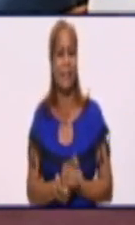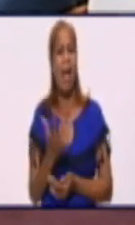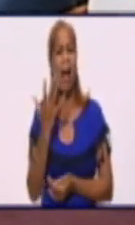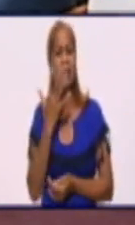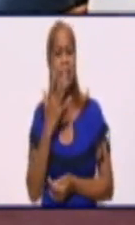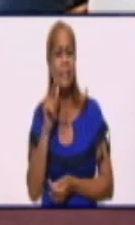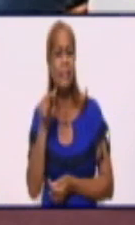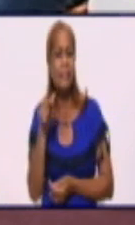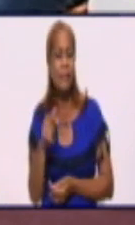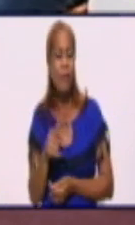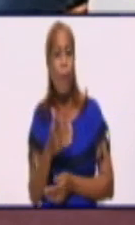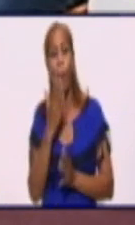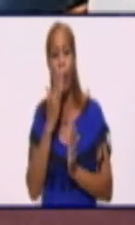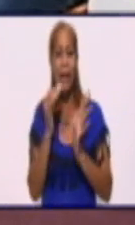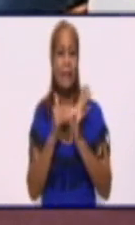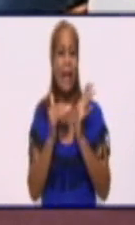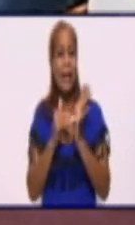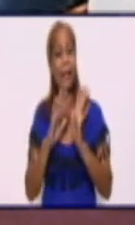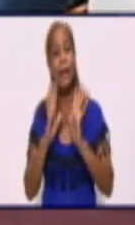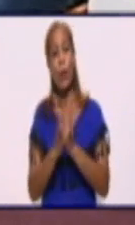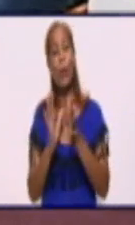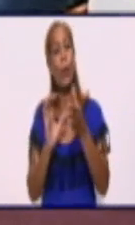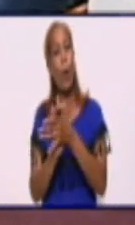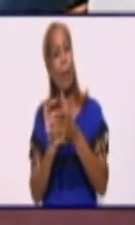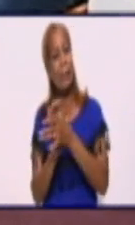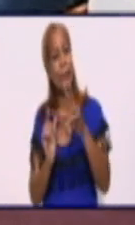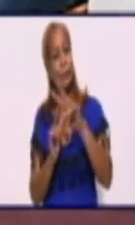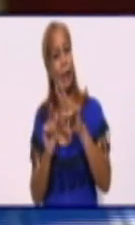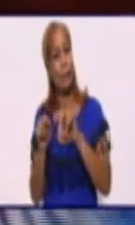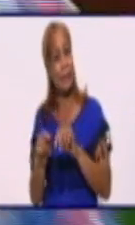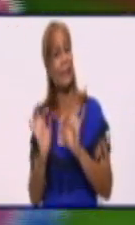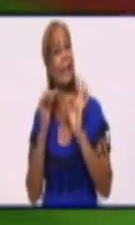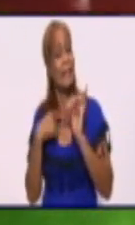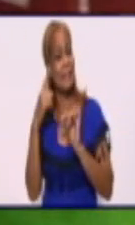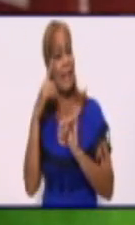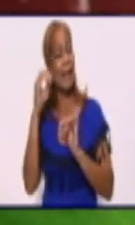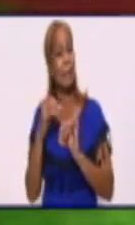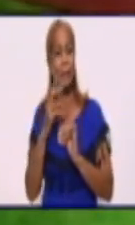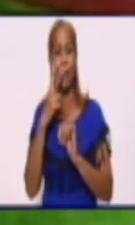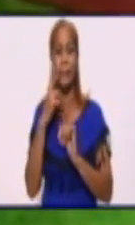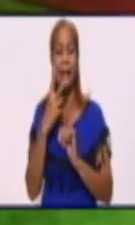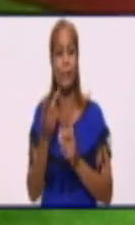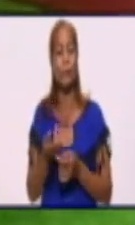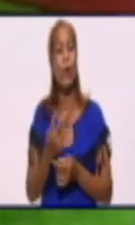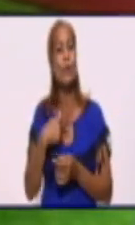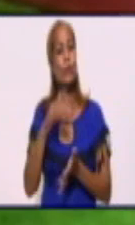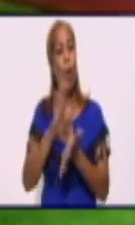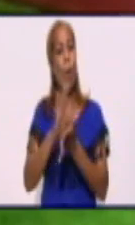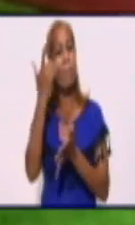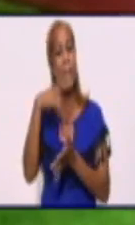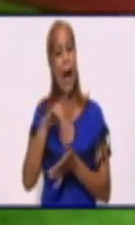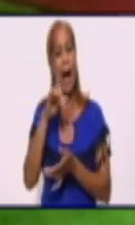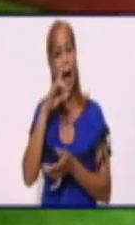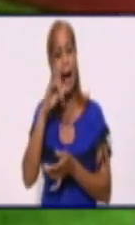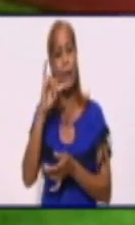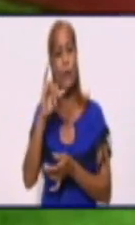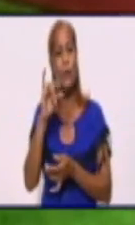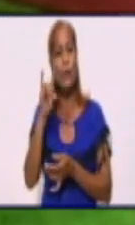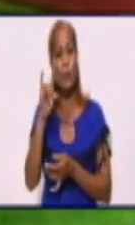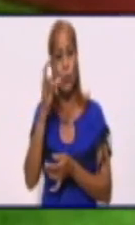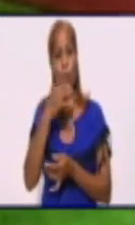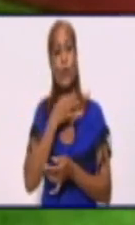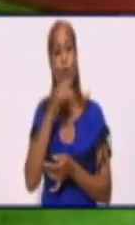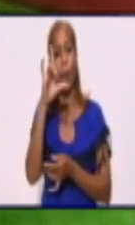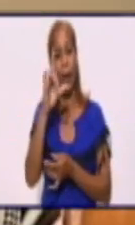Bueno, buenas tardes a todos los amigos televidentes que me están mirando. Mucho gusto, yo soy Manuel Montano. Manuel Montano. Y yo